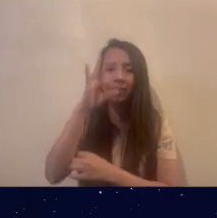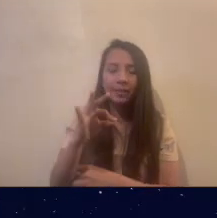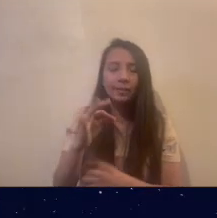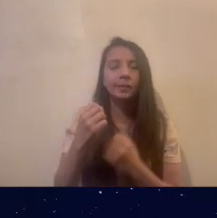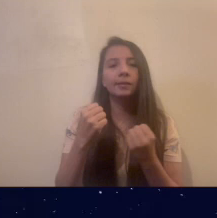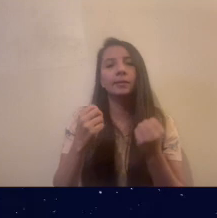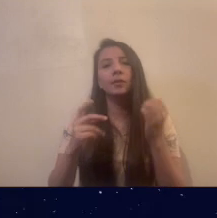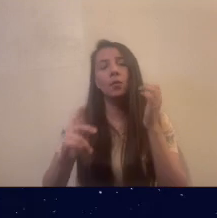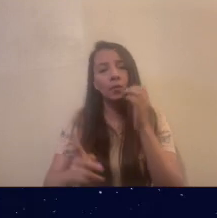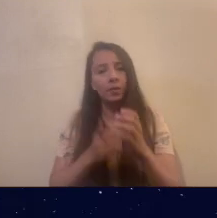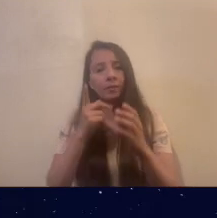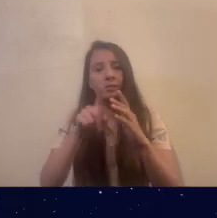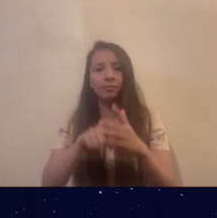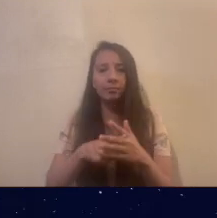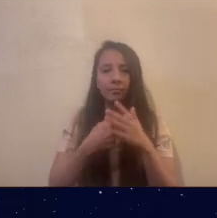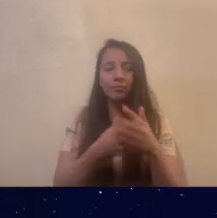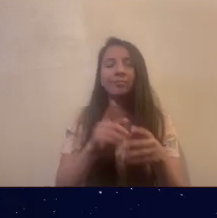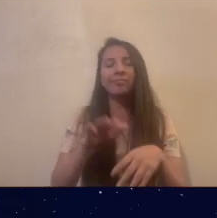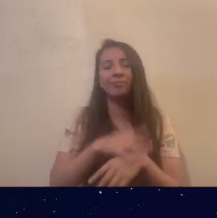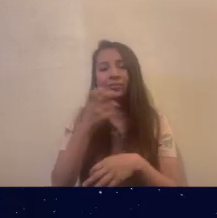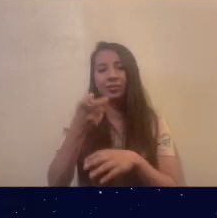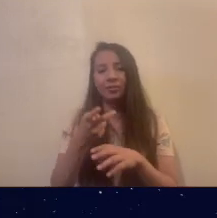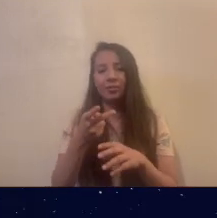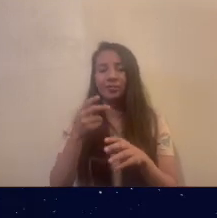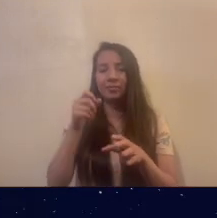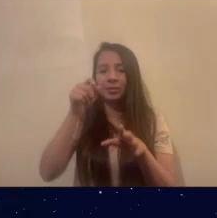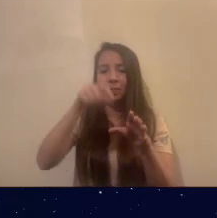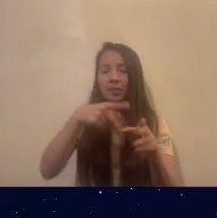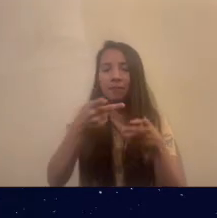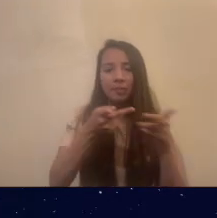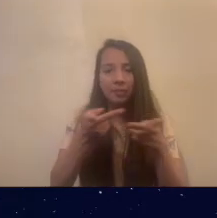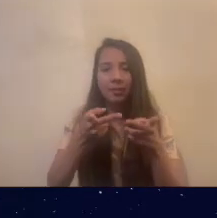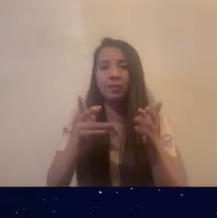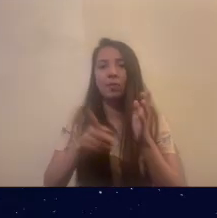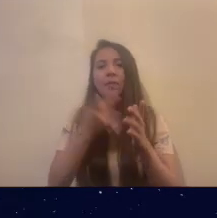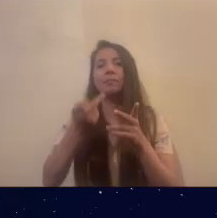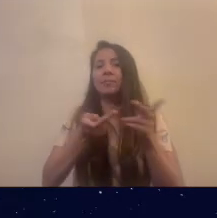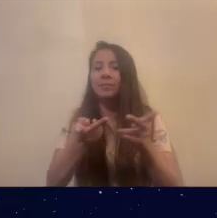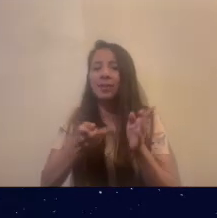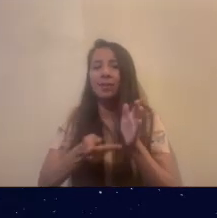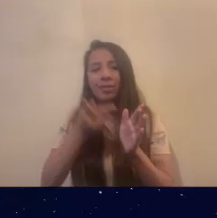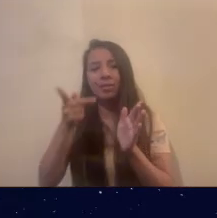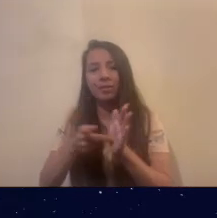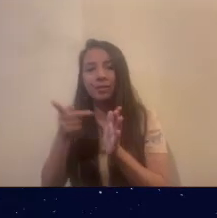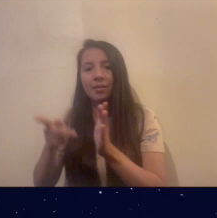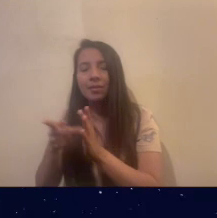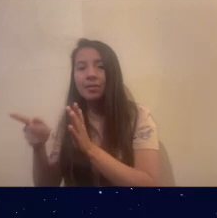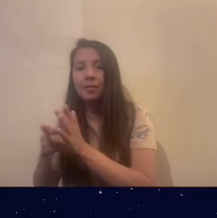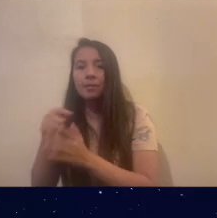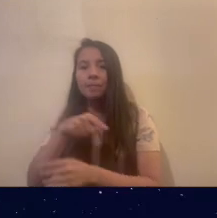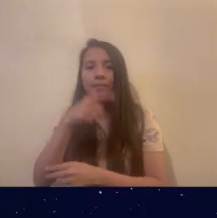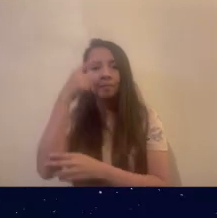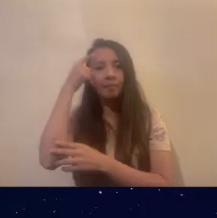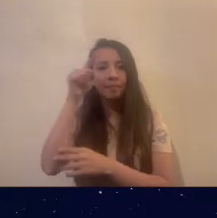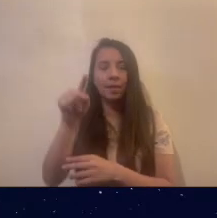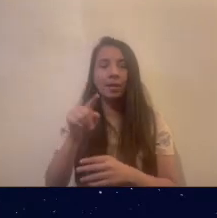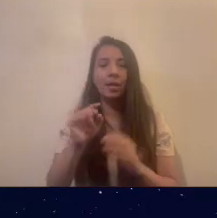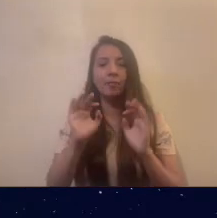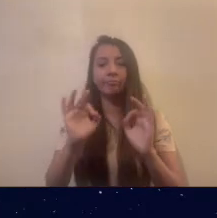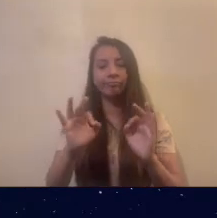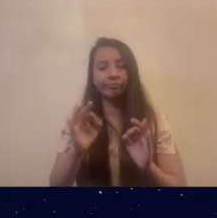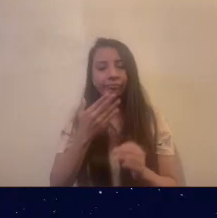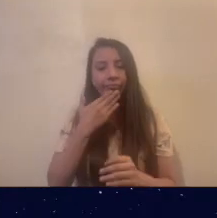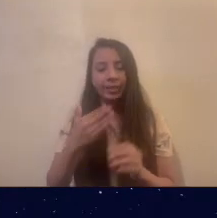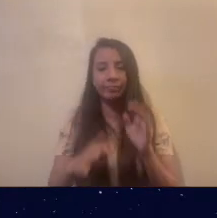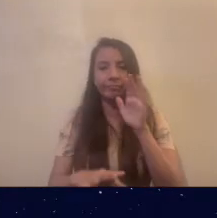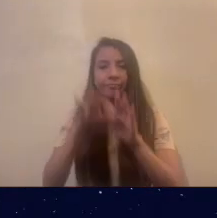fallaba y teníamos que volver a empezar, por eso se hicieron tantas preparaciones de las semillas también, para poder tener mucho